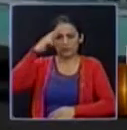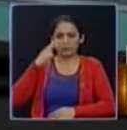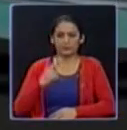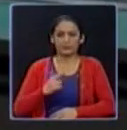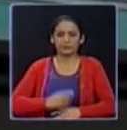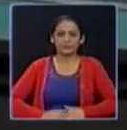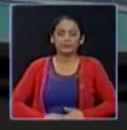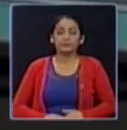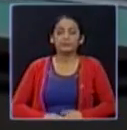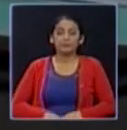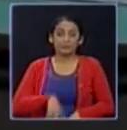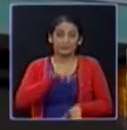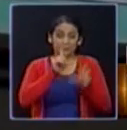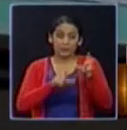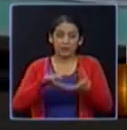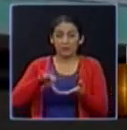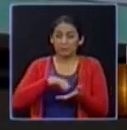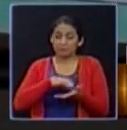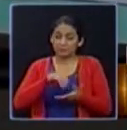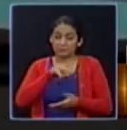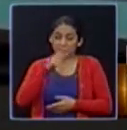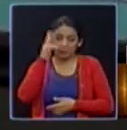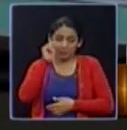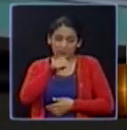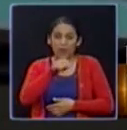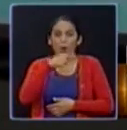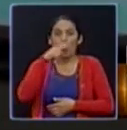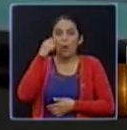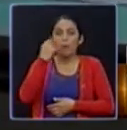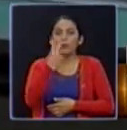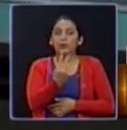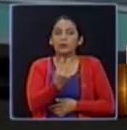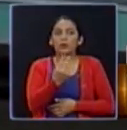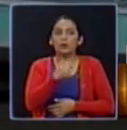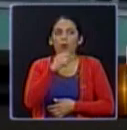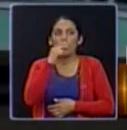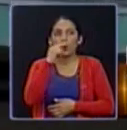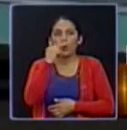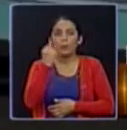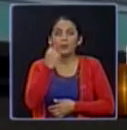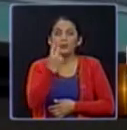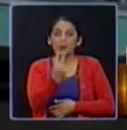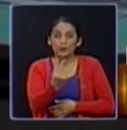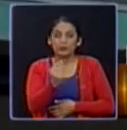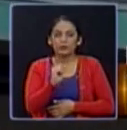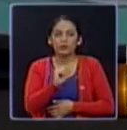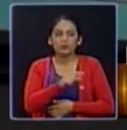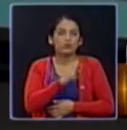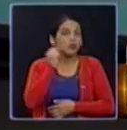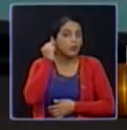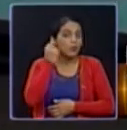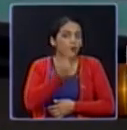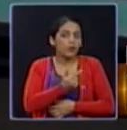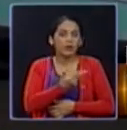Los sospechosos apresados son 2 hombres y una mujer que habrían tenido una relación cercana